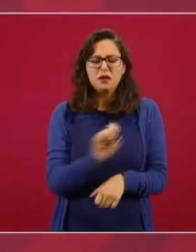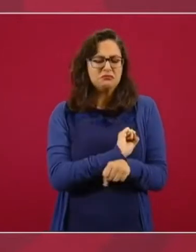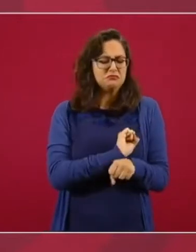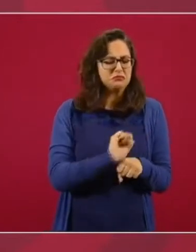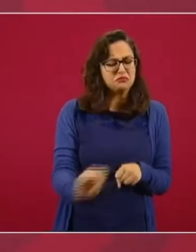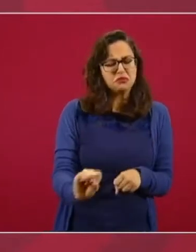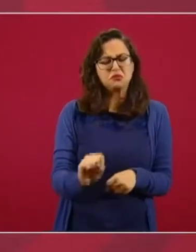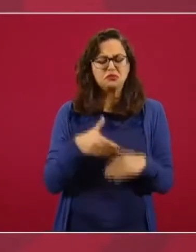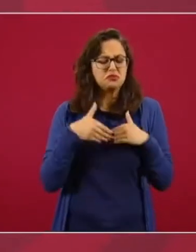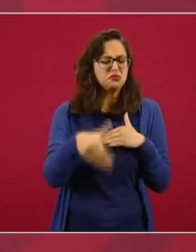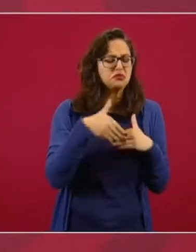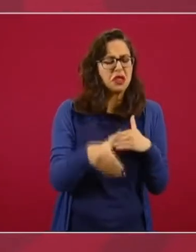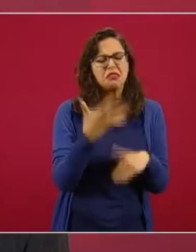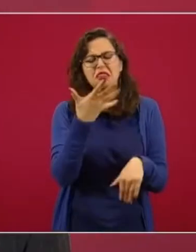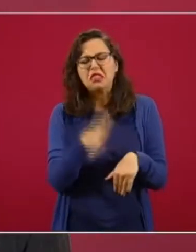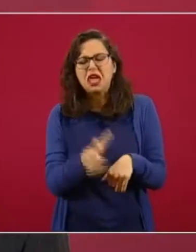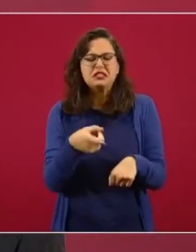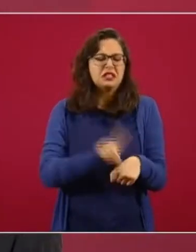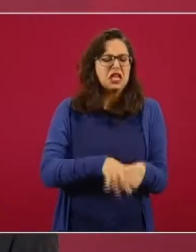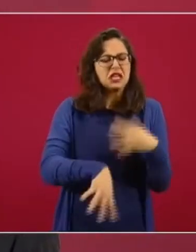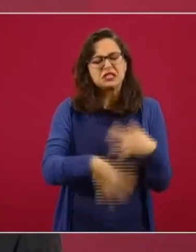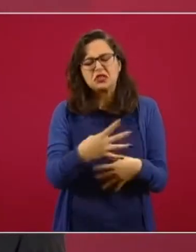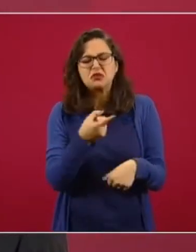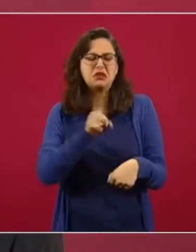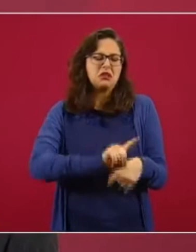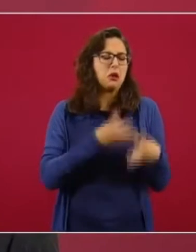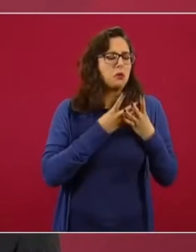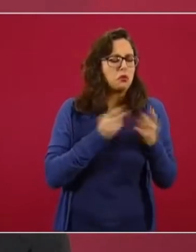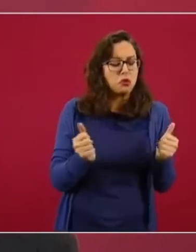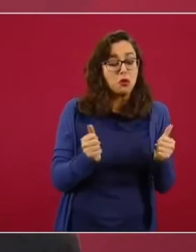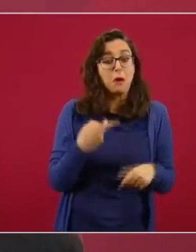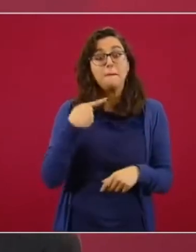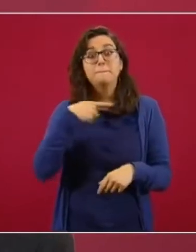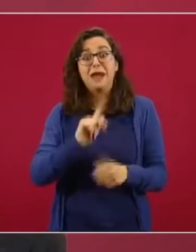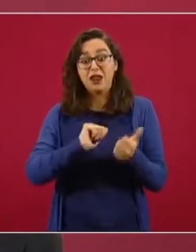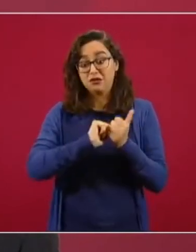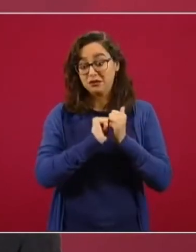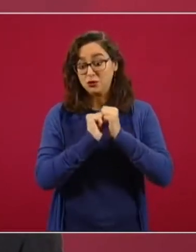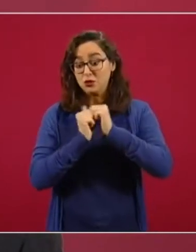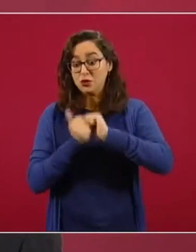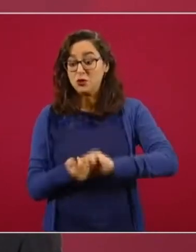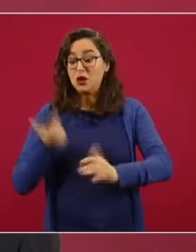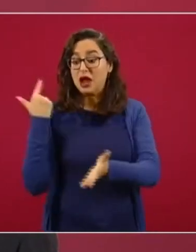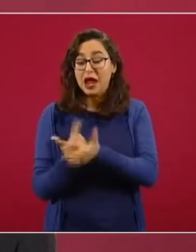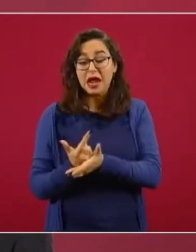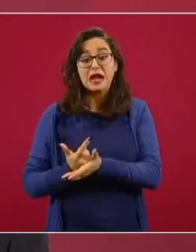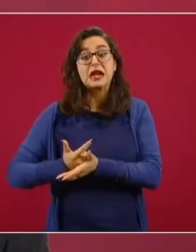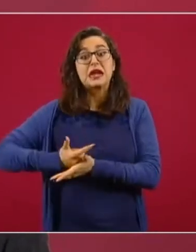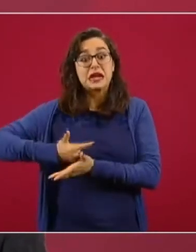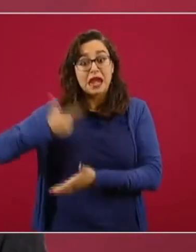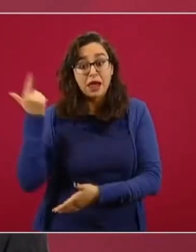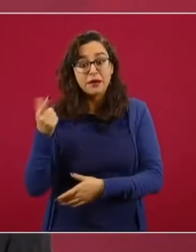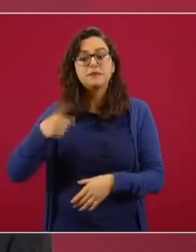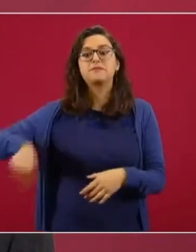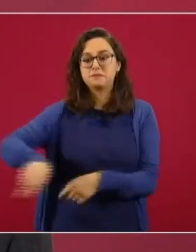resuelve espontáneamente en 10 a 14 días. La forma grave de COVID es la misma enfermedad, simplemente que se presenta en forma grave en personas